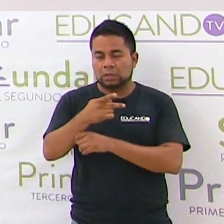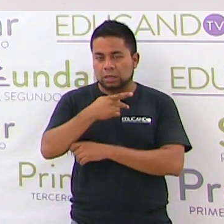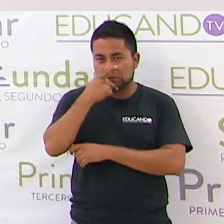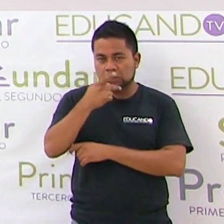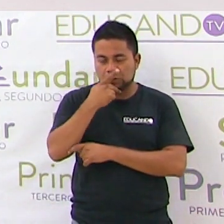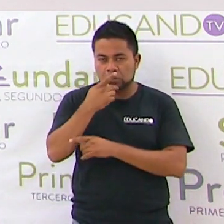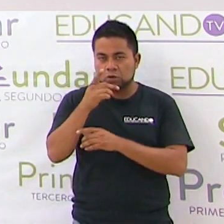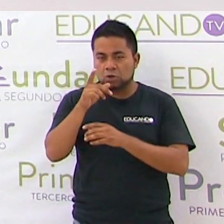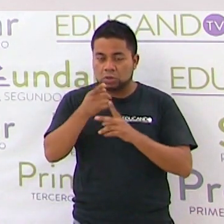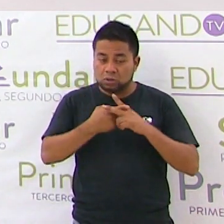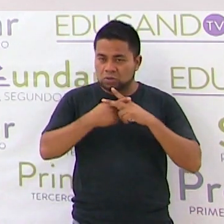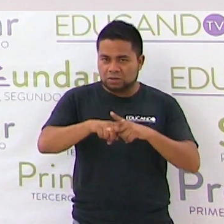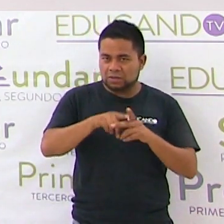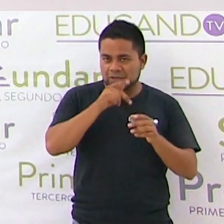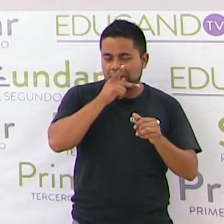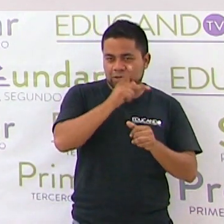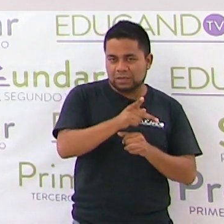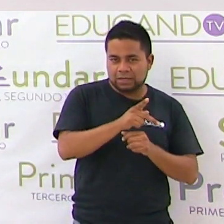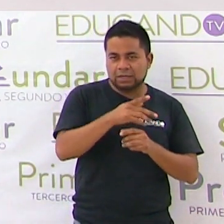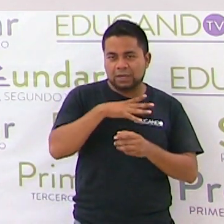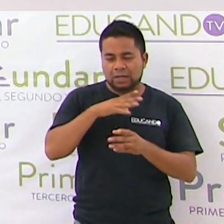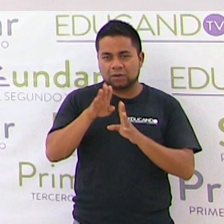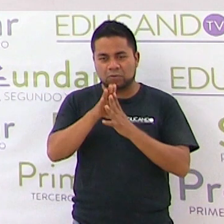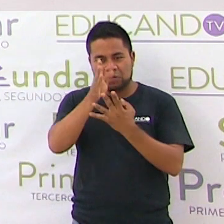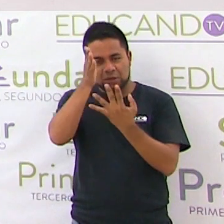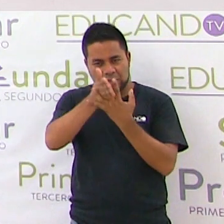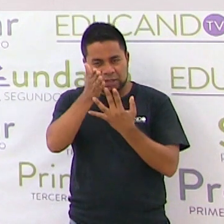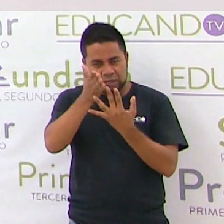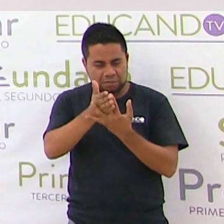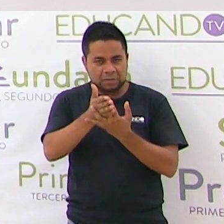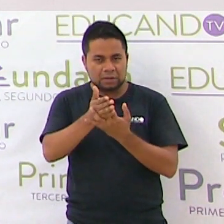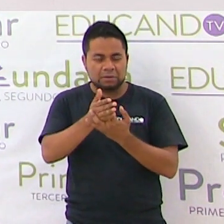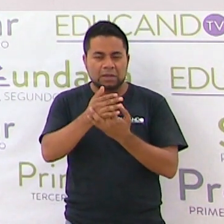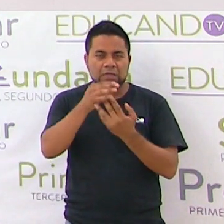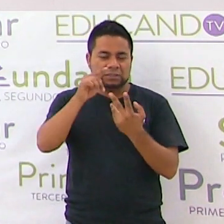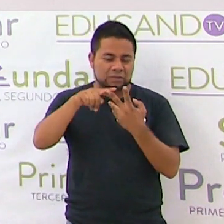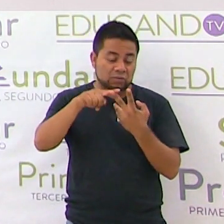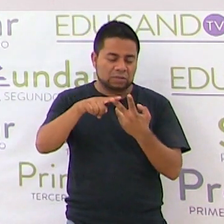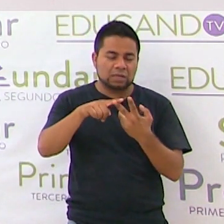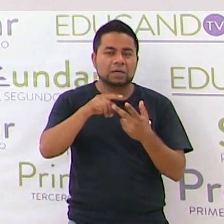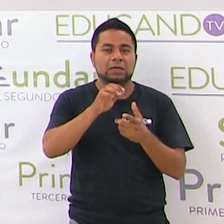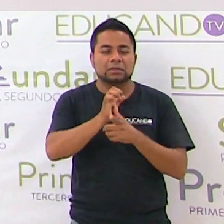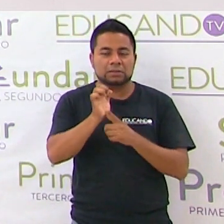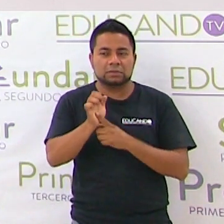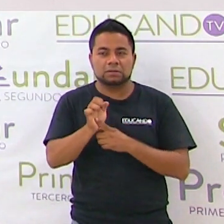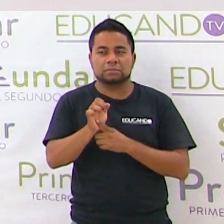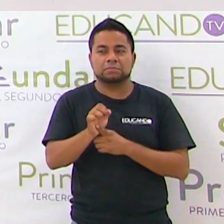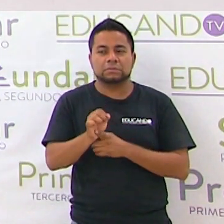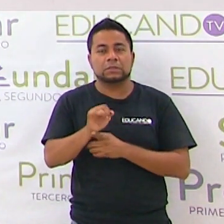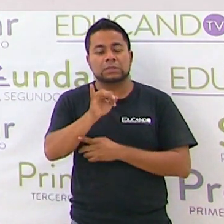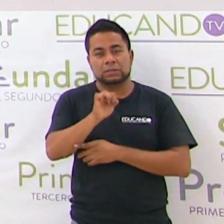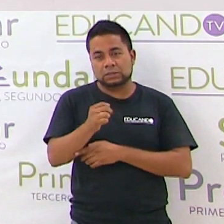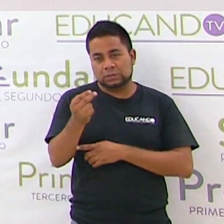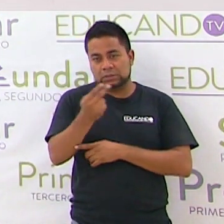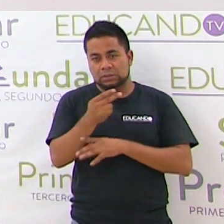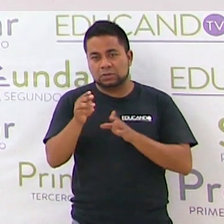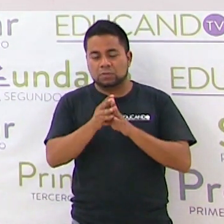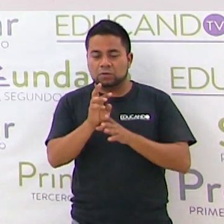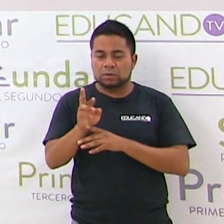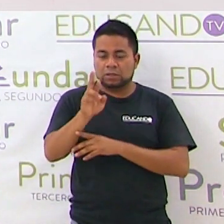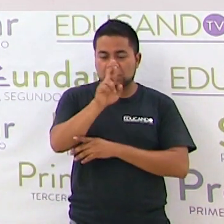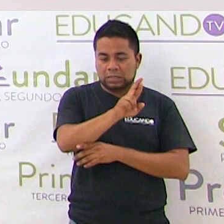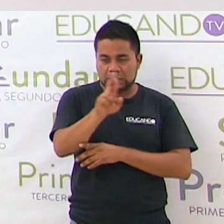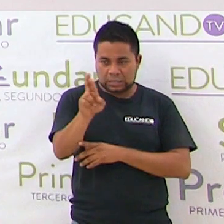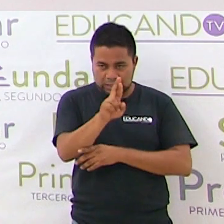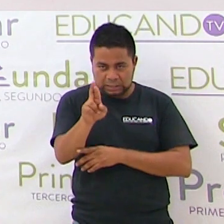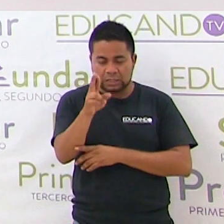al principio de la palabra, es la segunda sílaba. Entonces ahí sí requiere de las 2 R's.